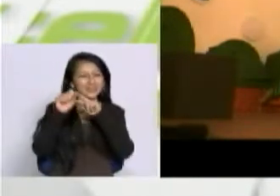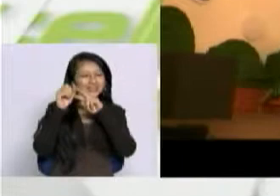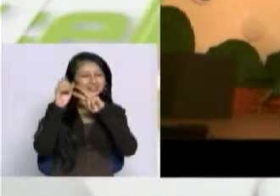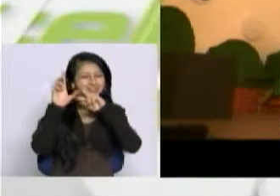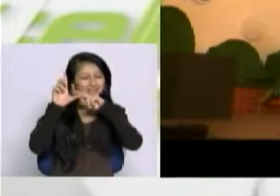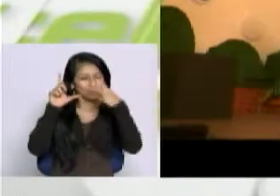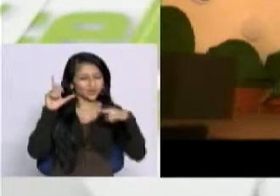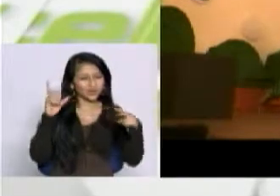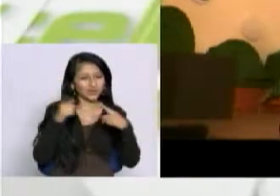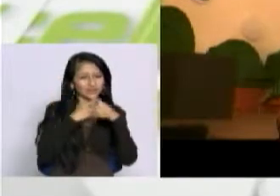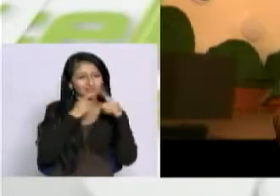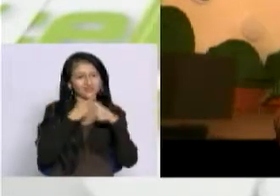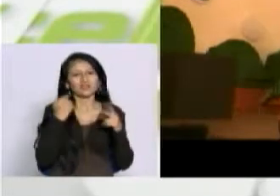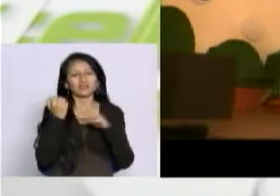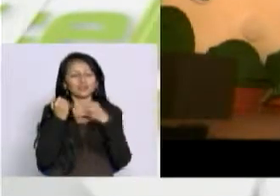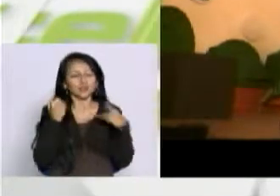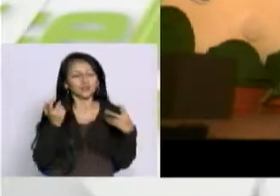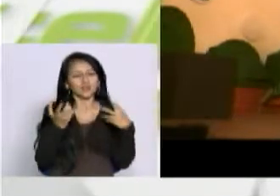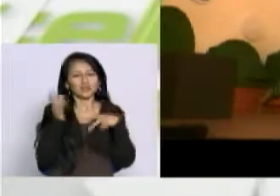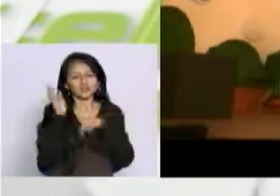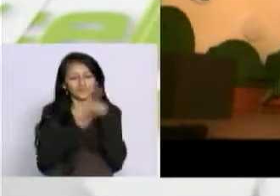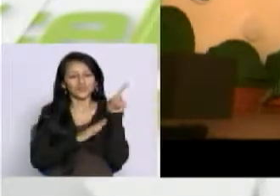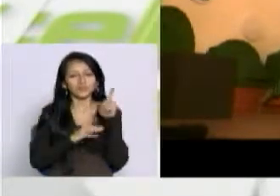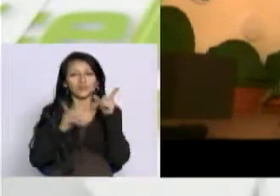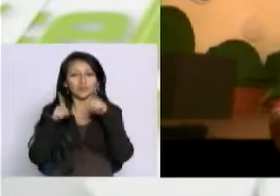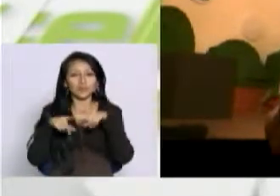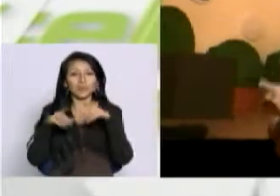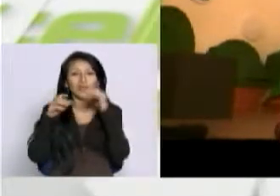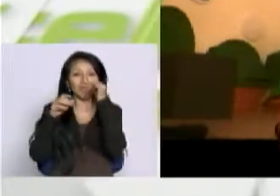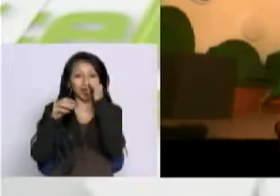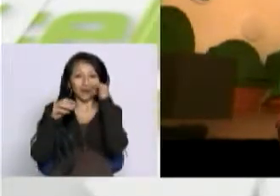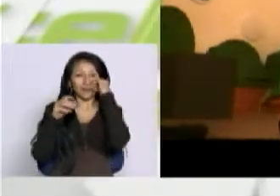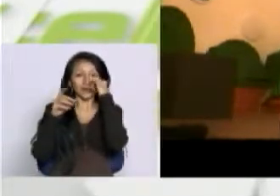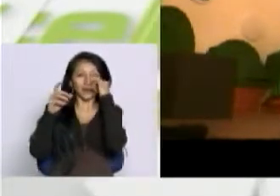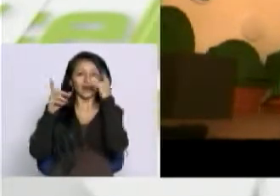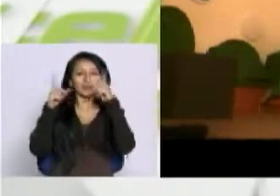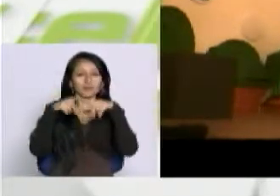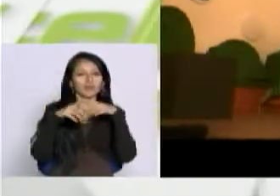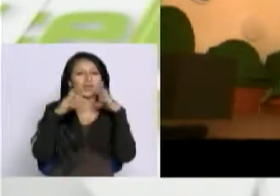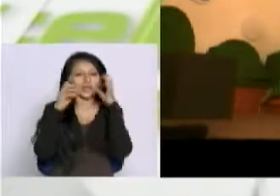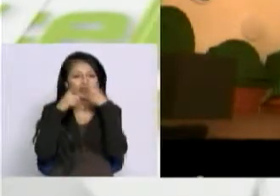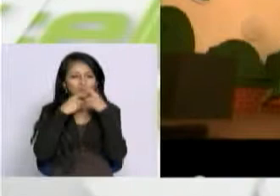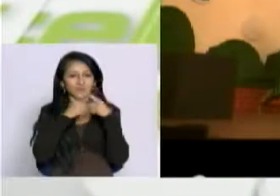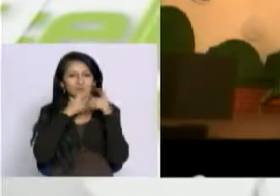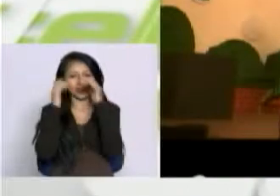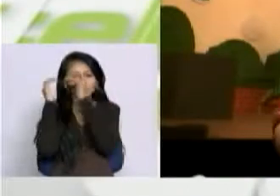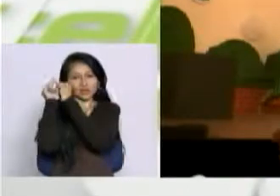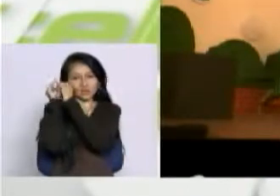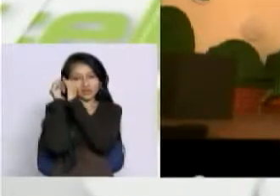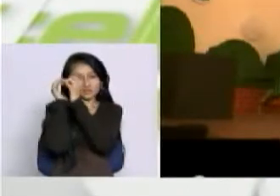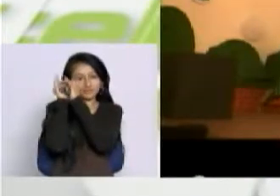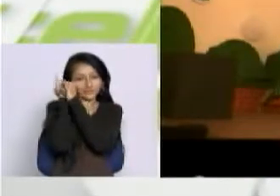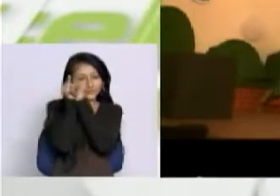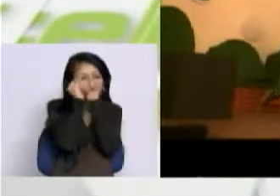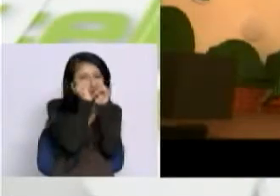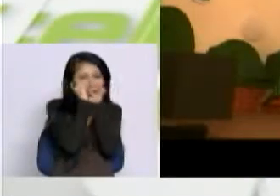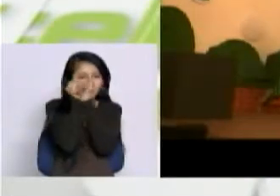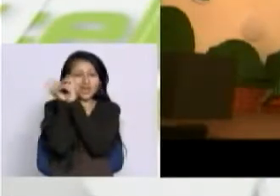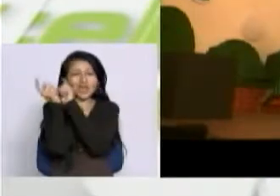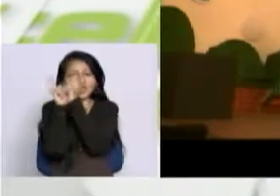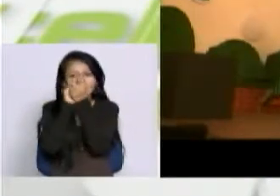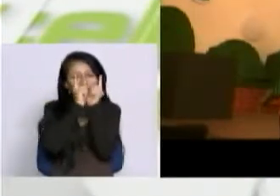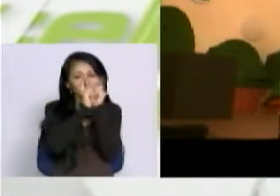a tener pues la cámara GoPro que veníamos manejando, pero los planos también los vamos a ir cambiando y eso será